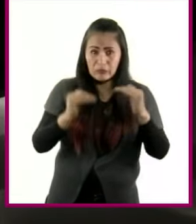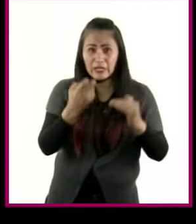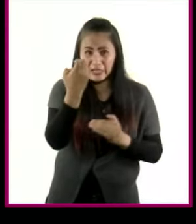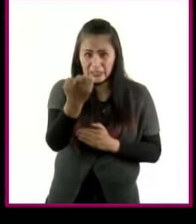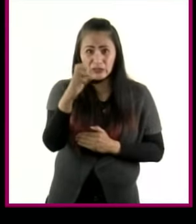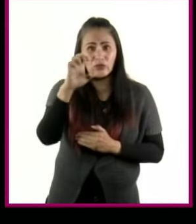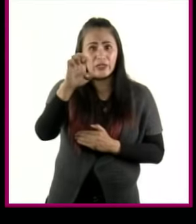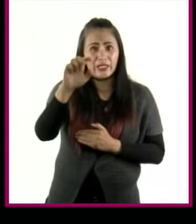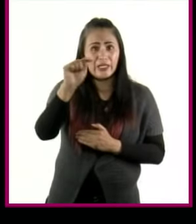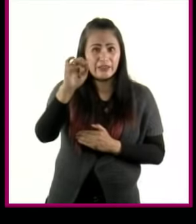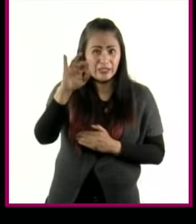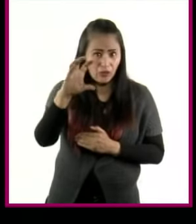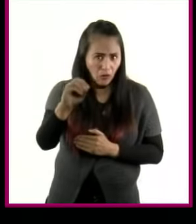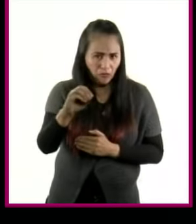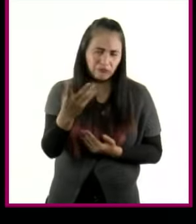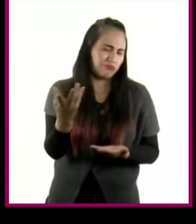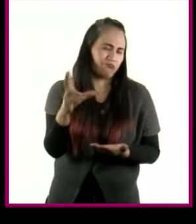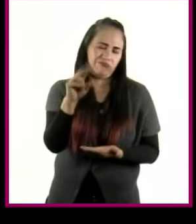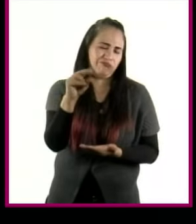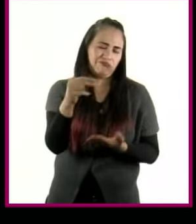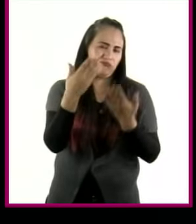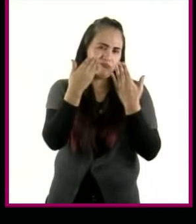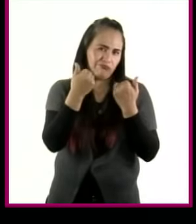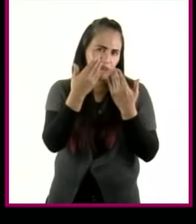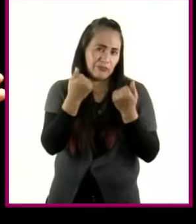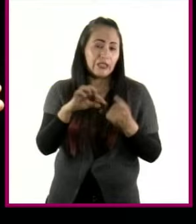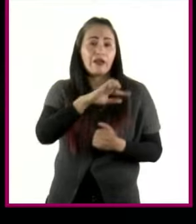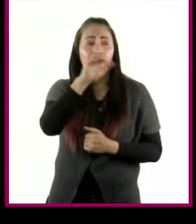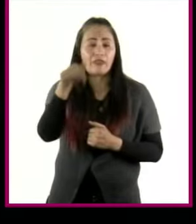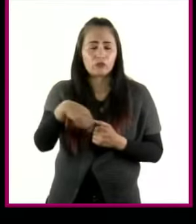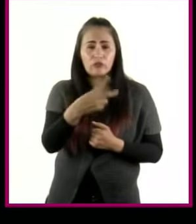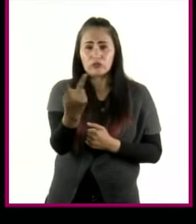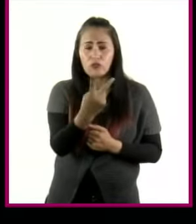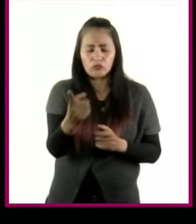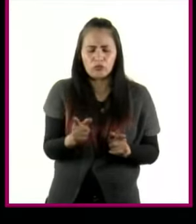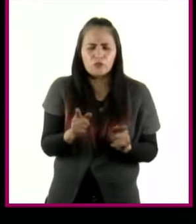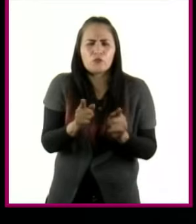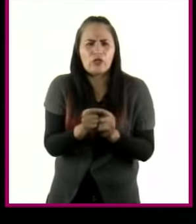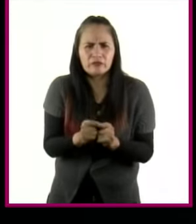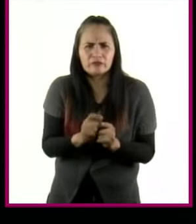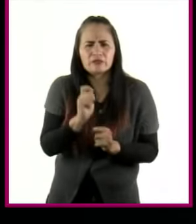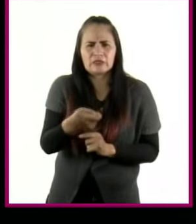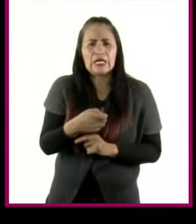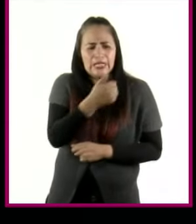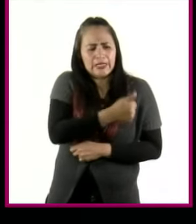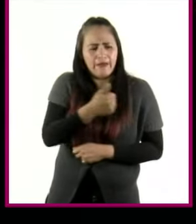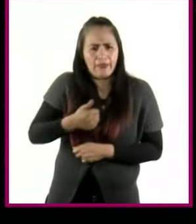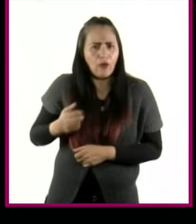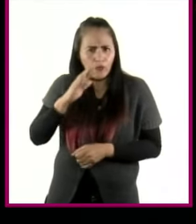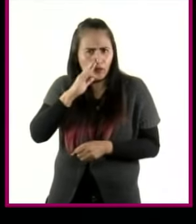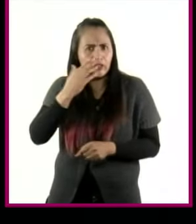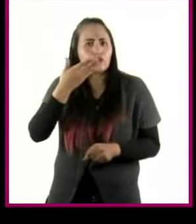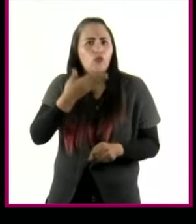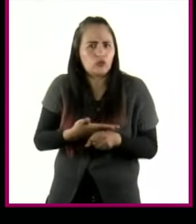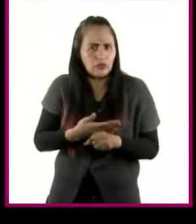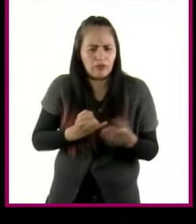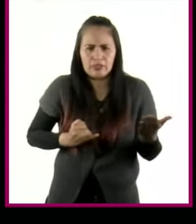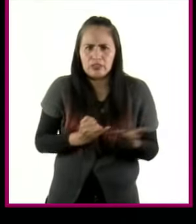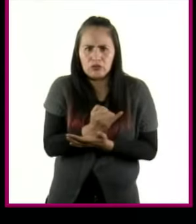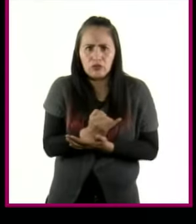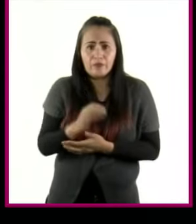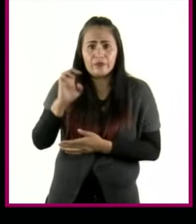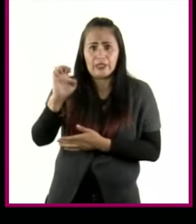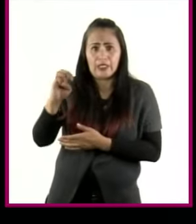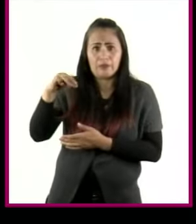éticas. Finalmente, concluyen que deben ser responsables con las elecciones que tomen y Emiliano decide que